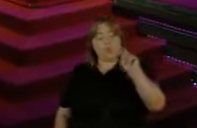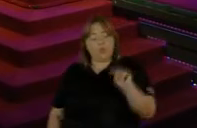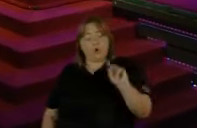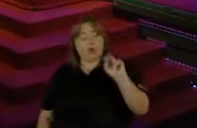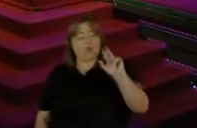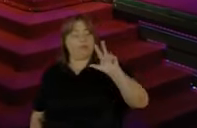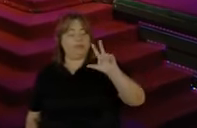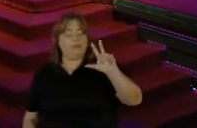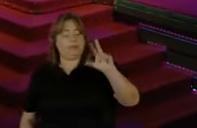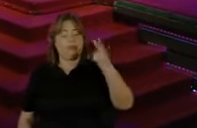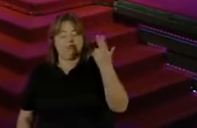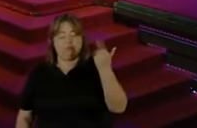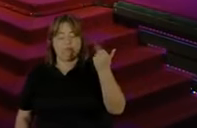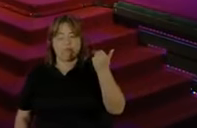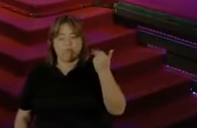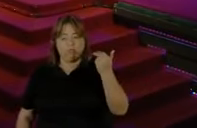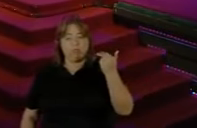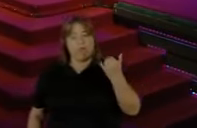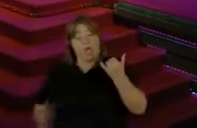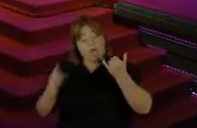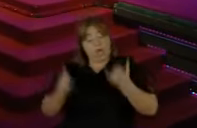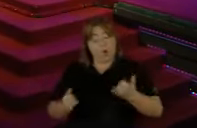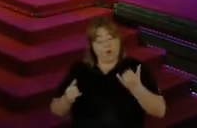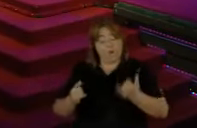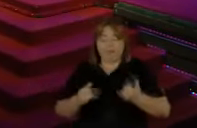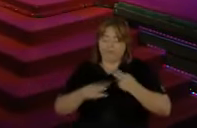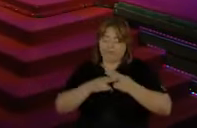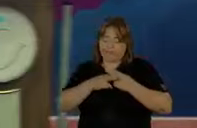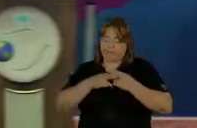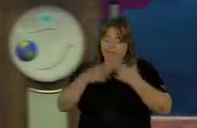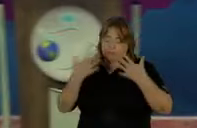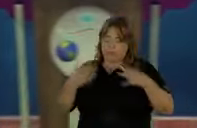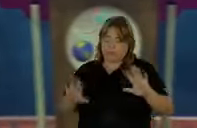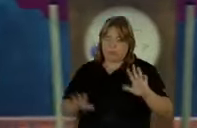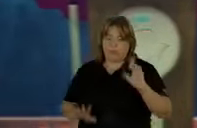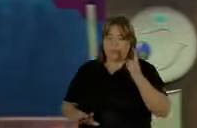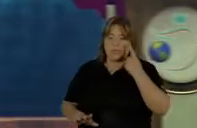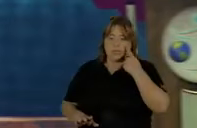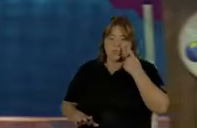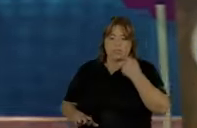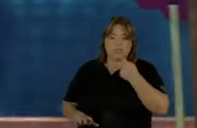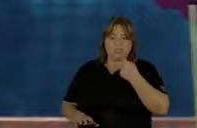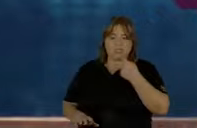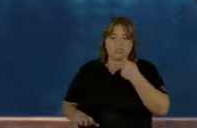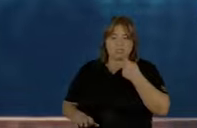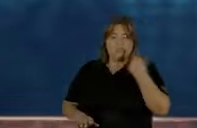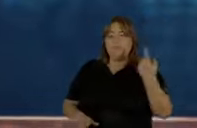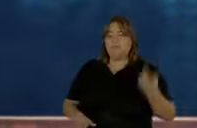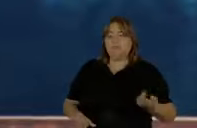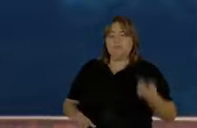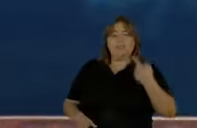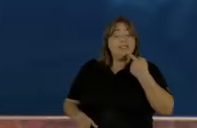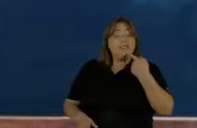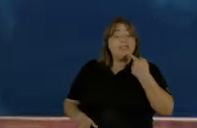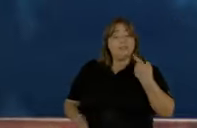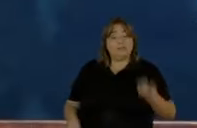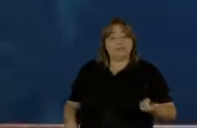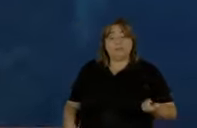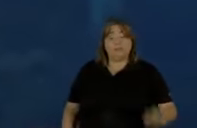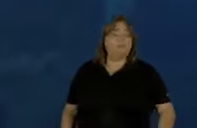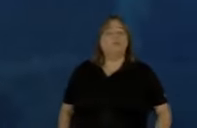Primera de Juan 3:13, y con esto prácticamente termino. Mira lo que dice, cómo se dirige a ellos. ¿Cómo le dice?